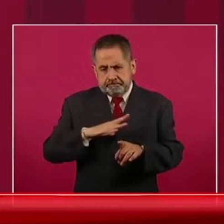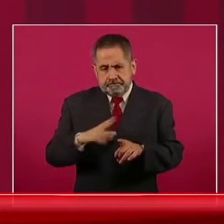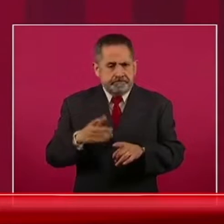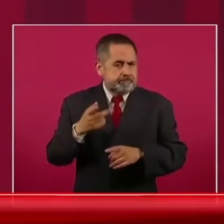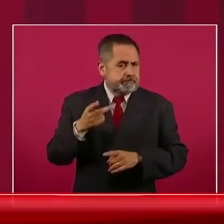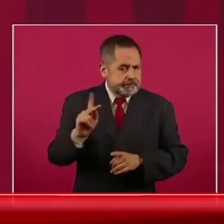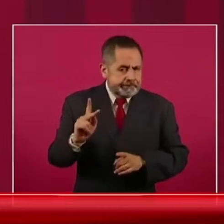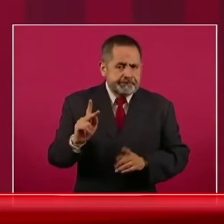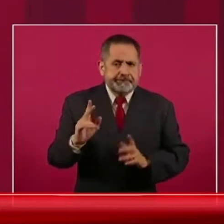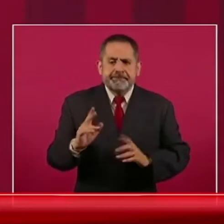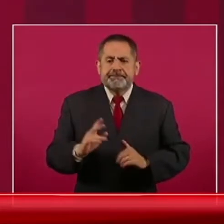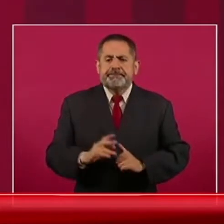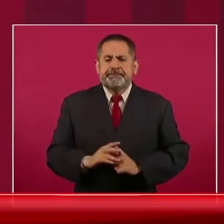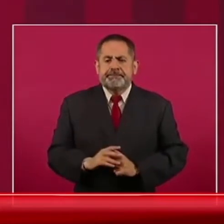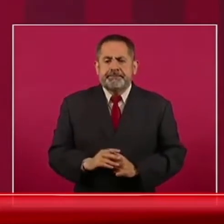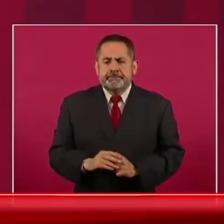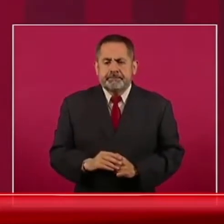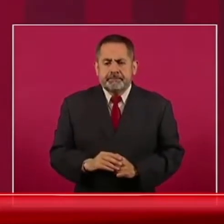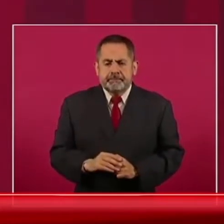todos los,